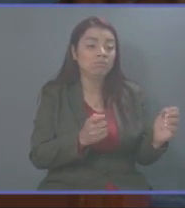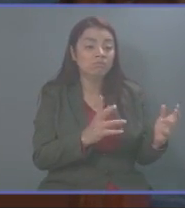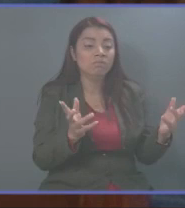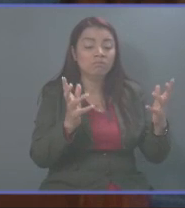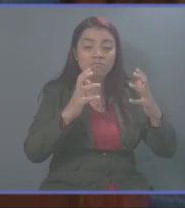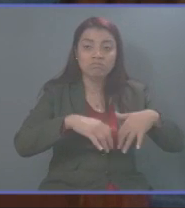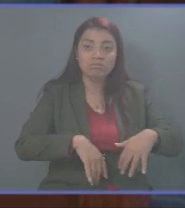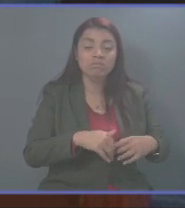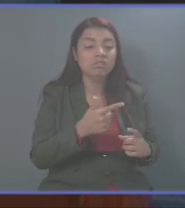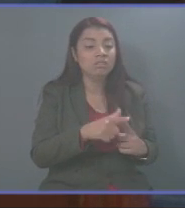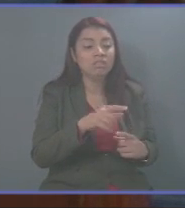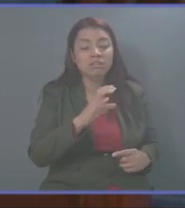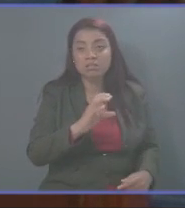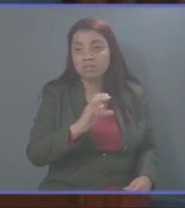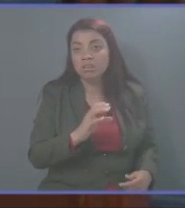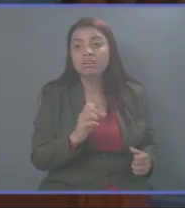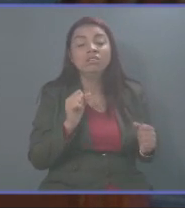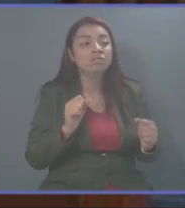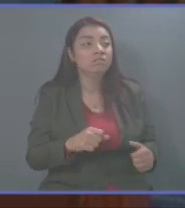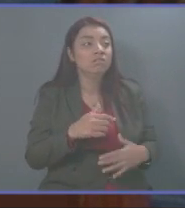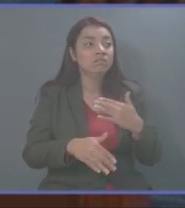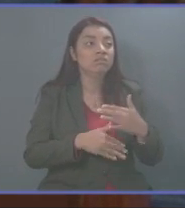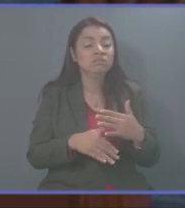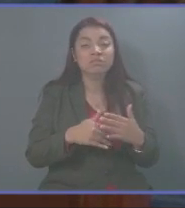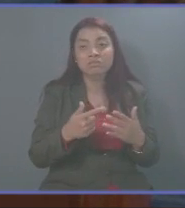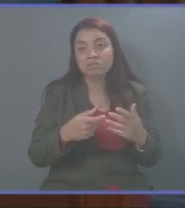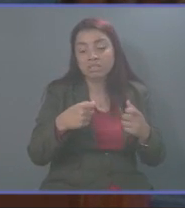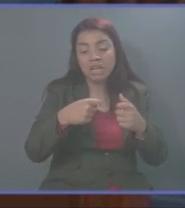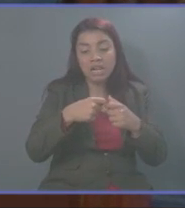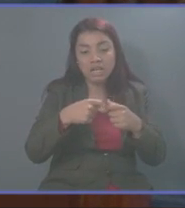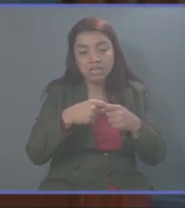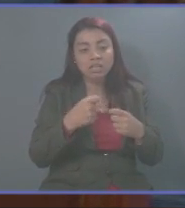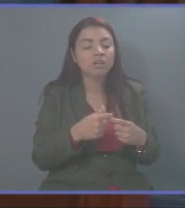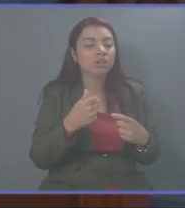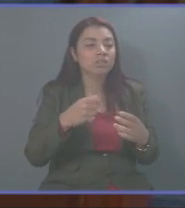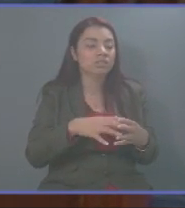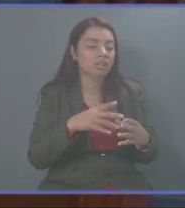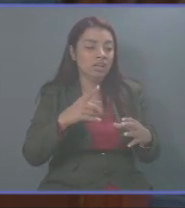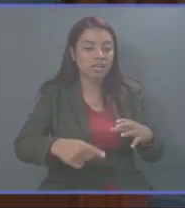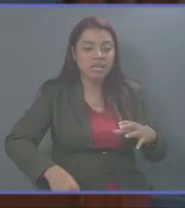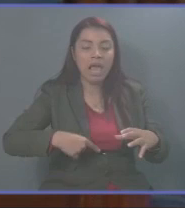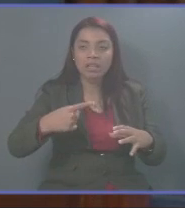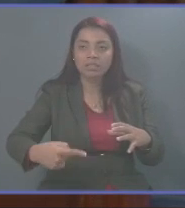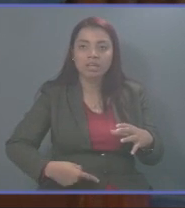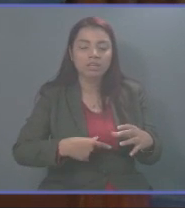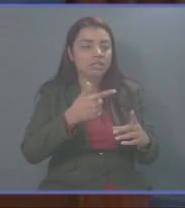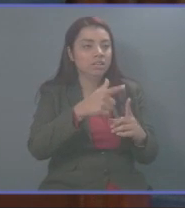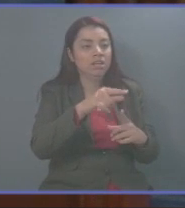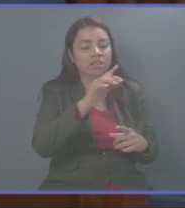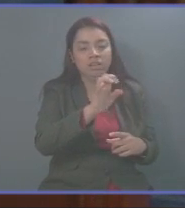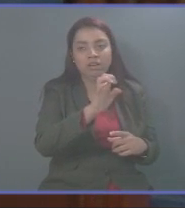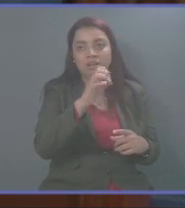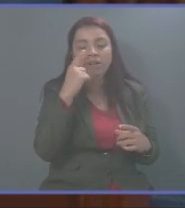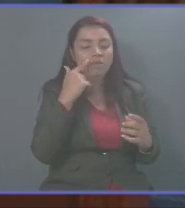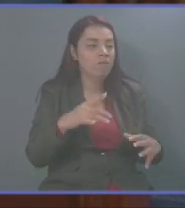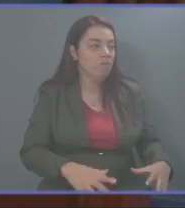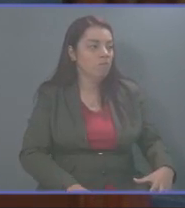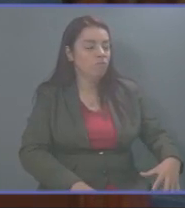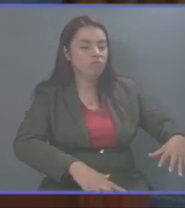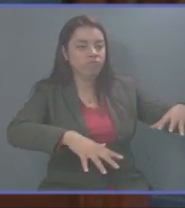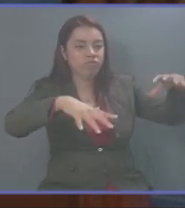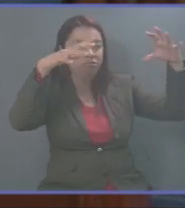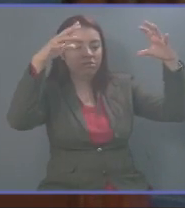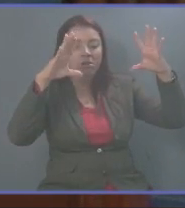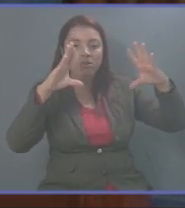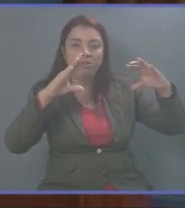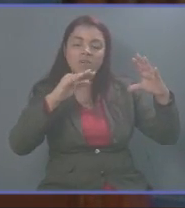en general; literal C, aparatos eléctricos y electrónicos; literal D, llantas usadas; literal E, residuos de gran volumen, colchones,